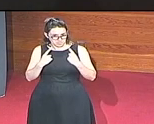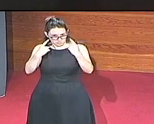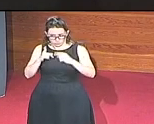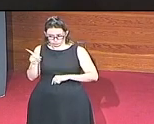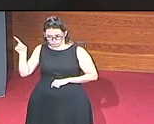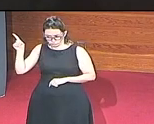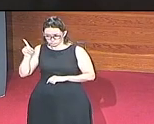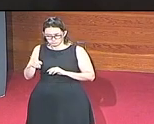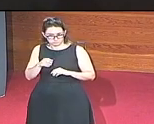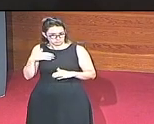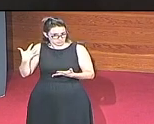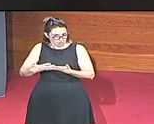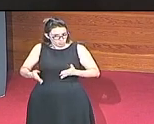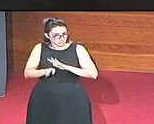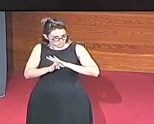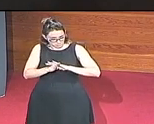entonces